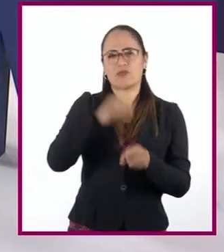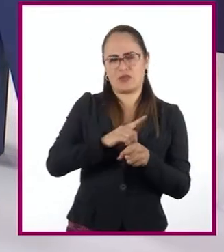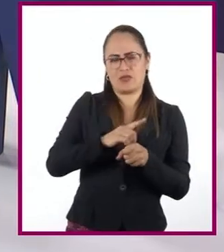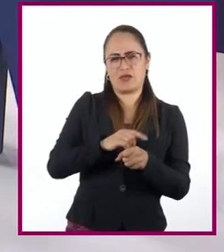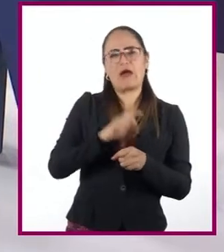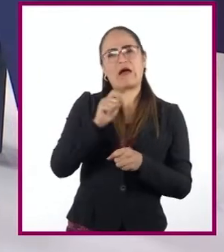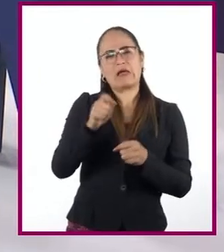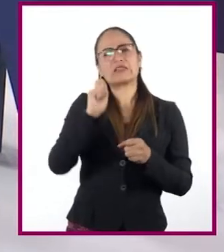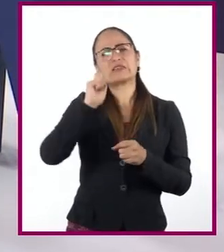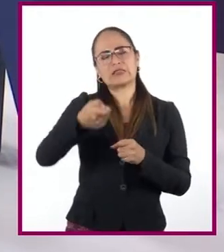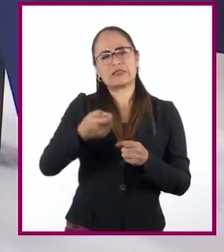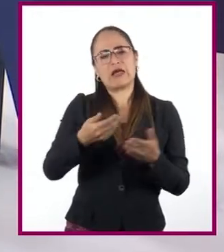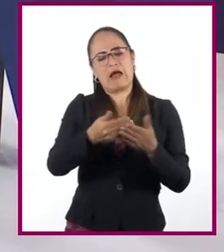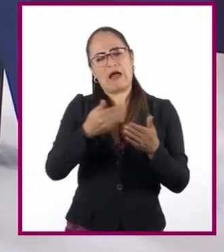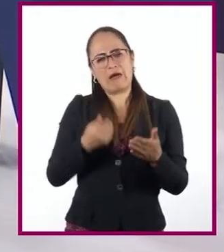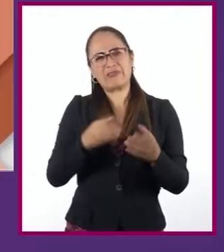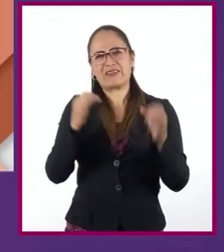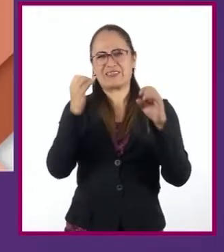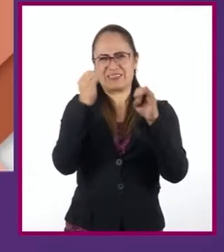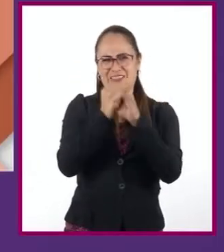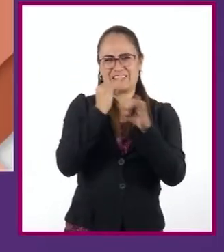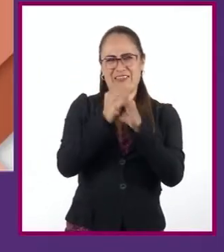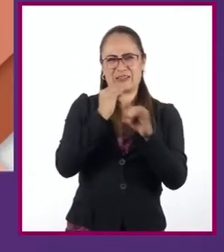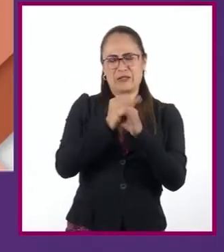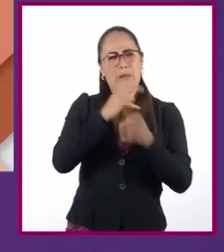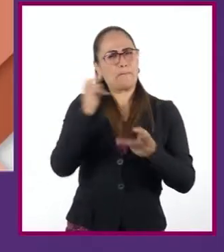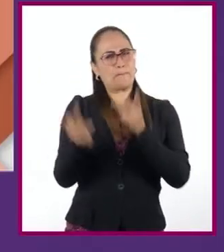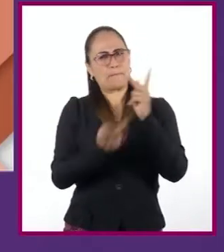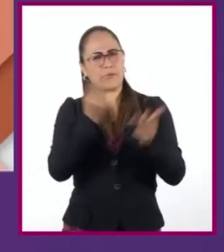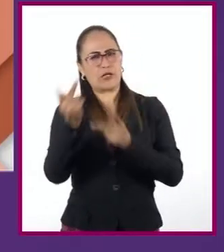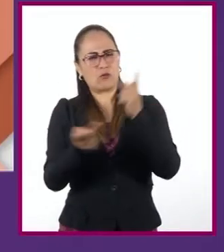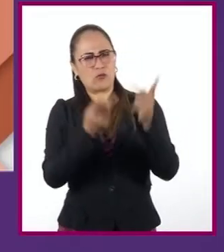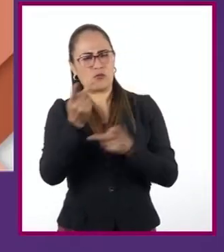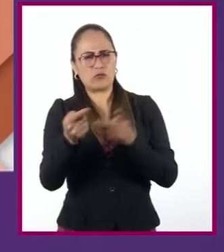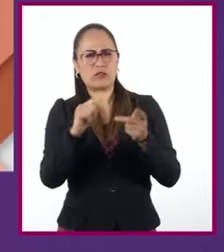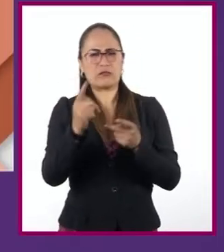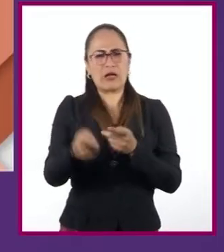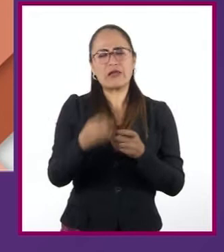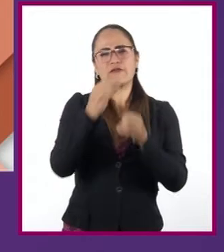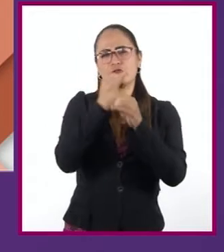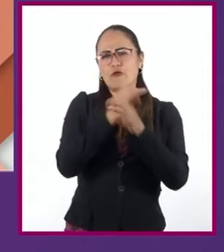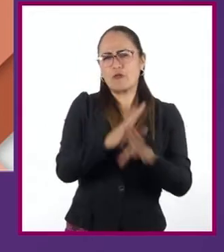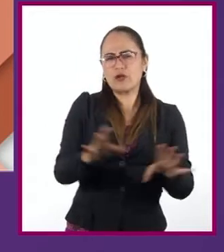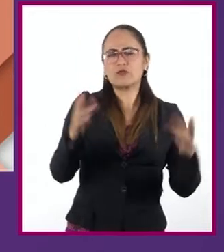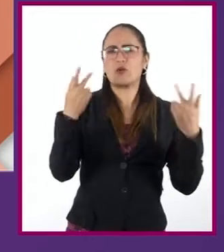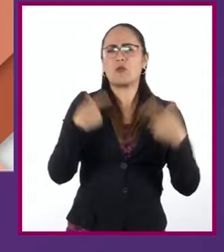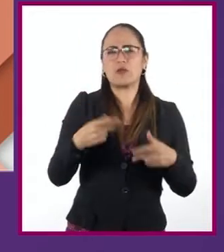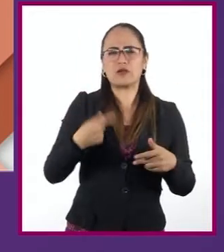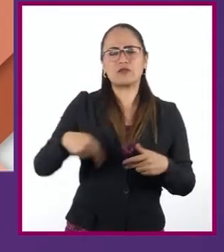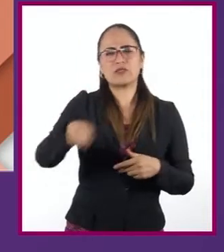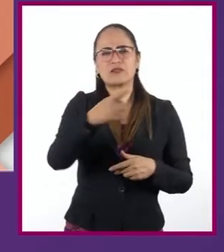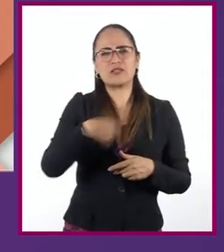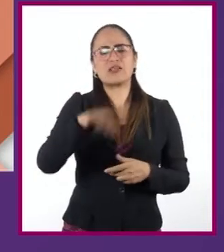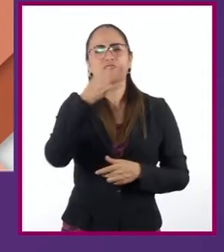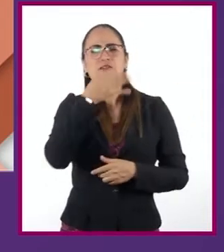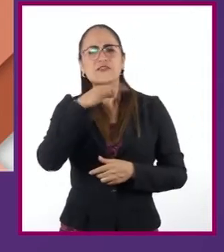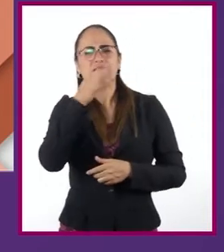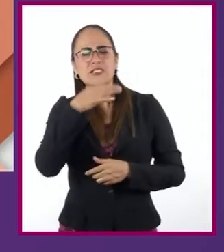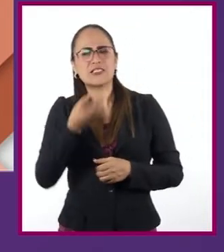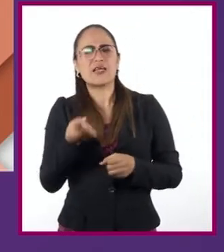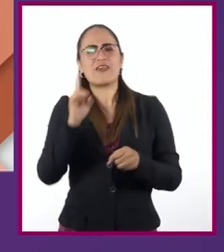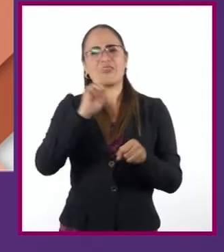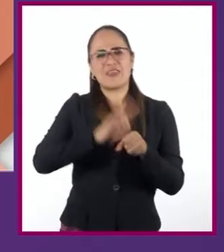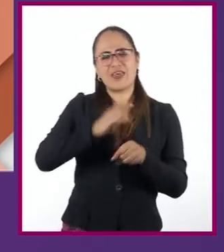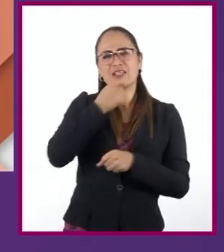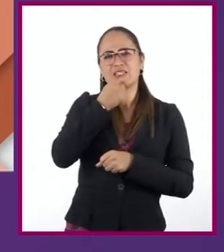hizo una encuesta a través de Internet para obtener información sobre la manera en que las personas festejan el Día del Niño en México.